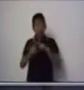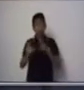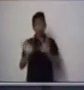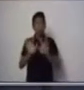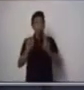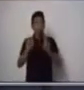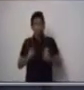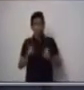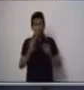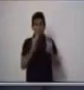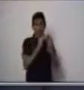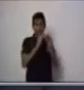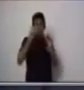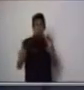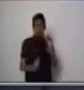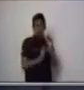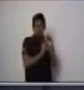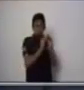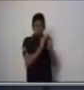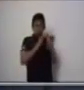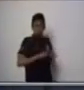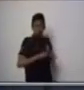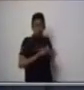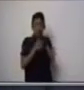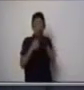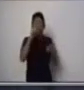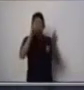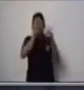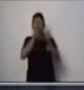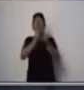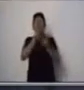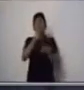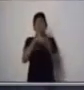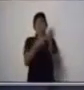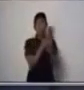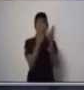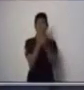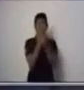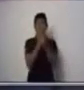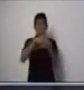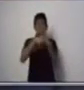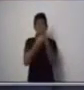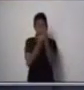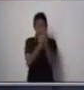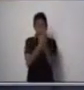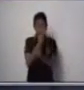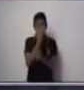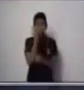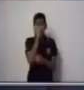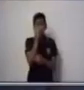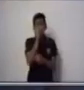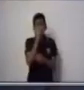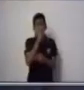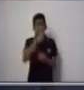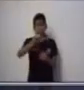debemos de permanecer en casa. Tenemos que también lavarnos nuestras manos y si no tenemos agua y jabón